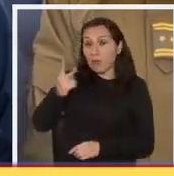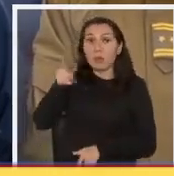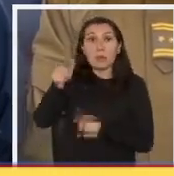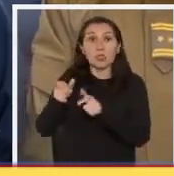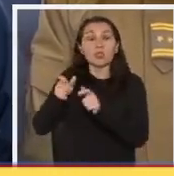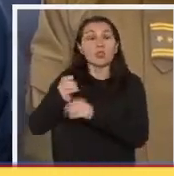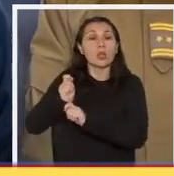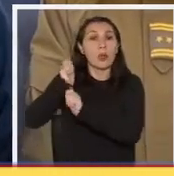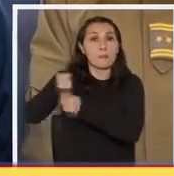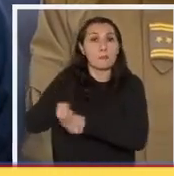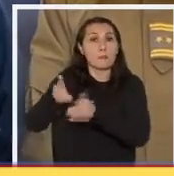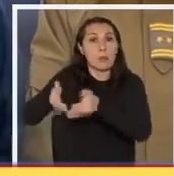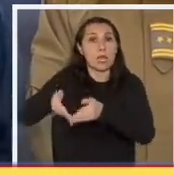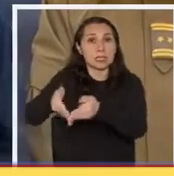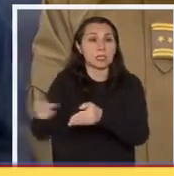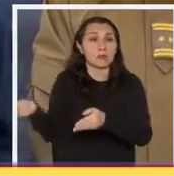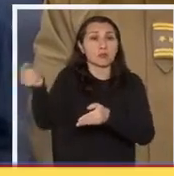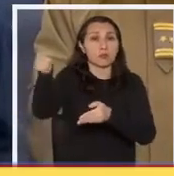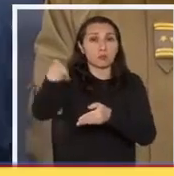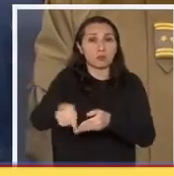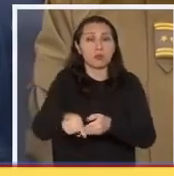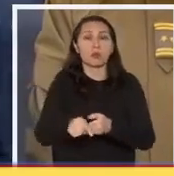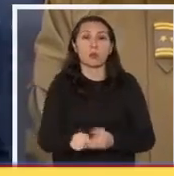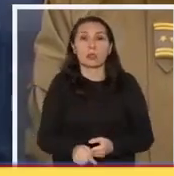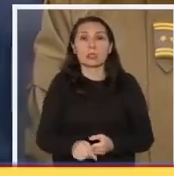a pescadores que venían